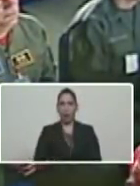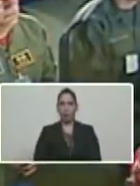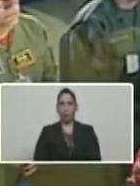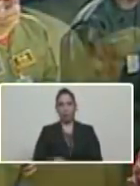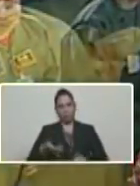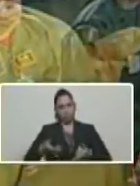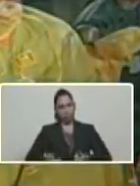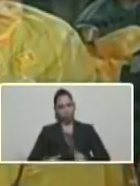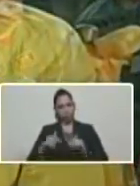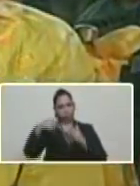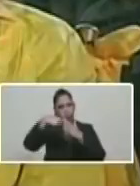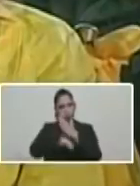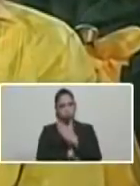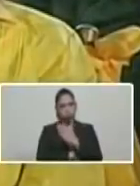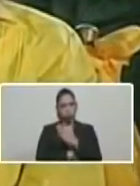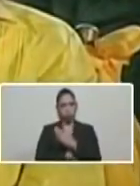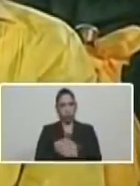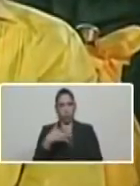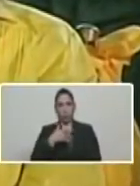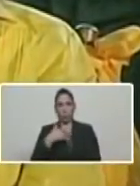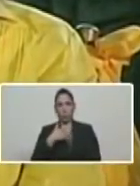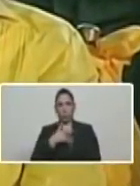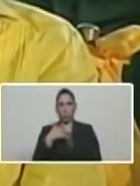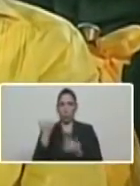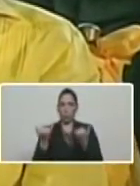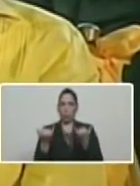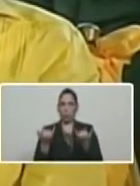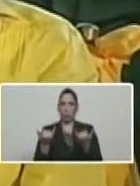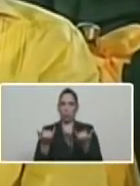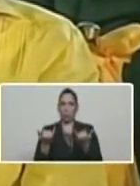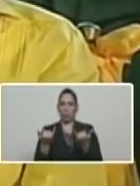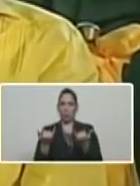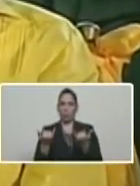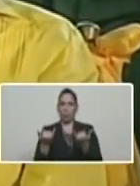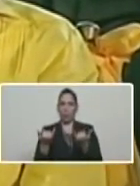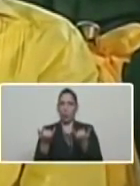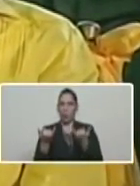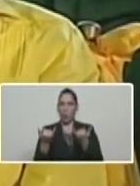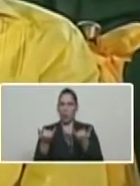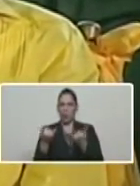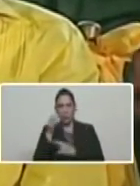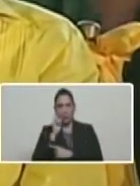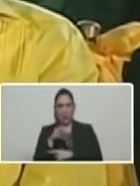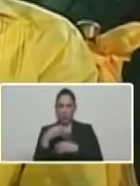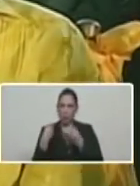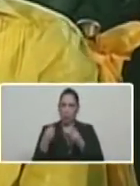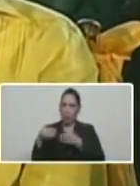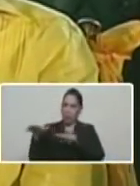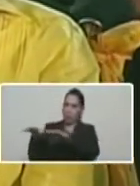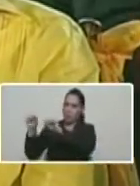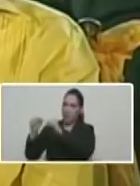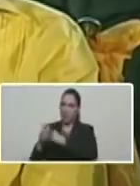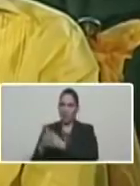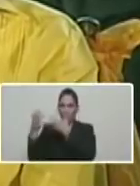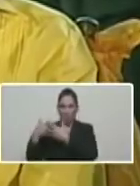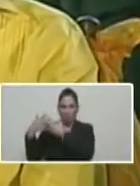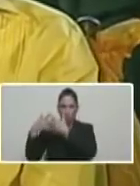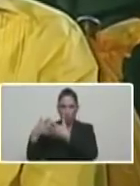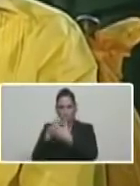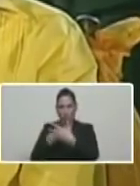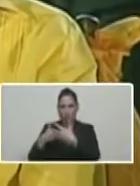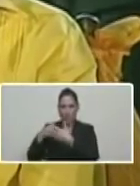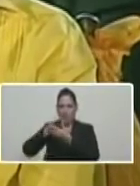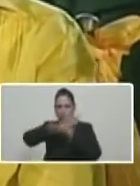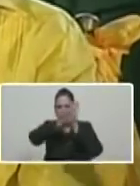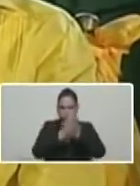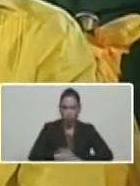profundo, en la adversidad y sobre todo en estos momentos en que el imperialismo ha enfilado sus garras y sus fauces para verla destruida, arrodillada y